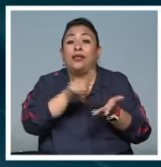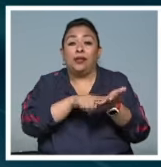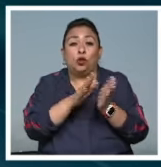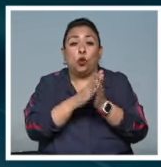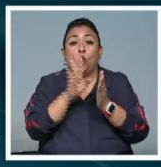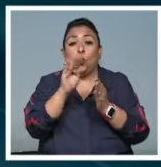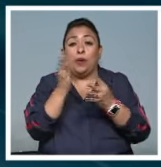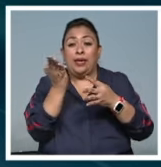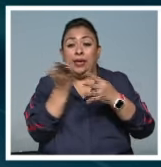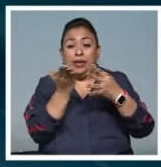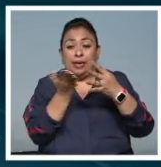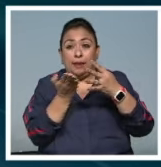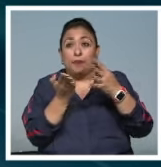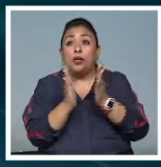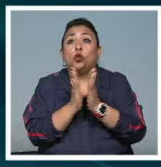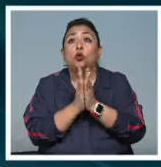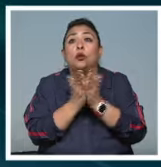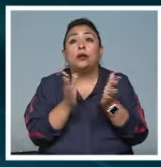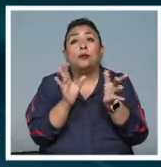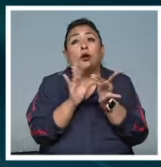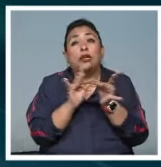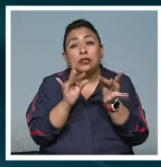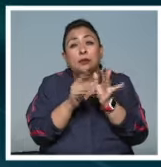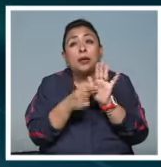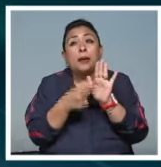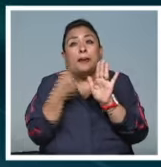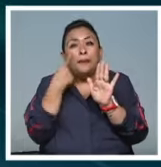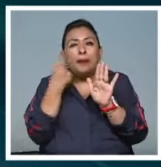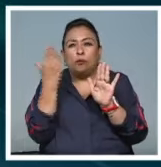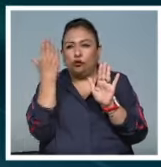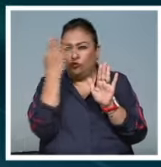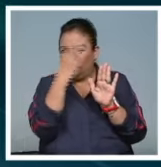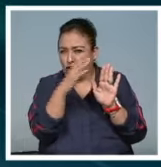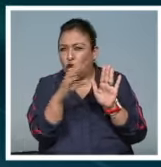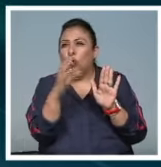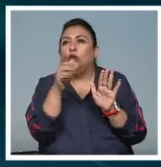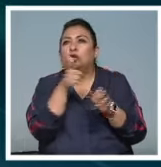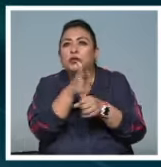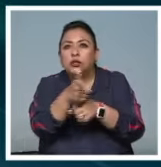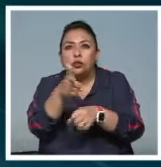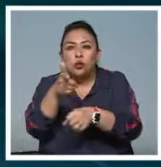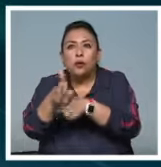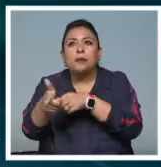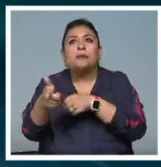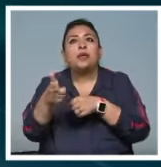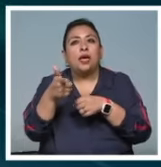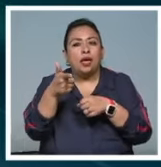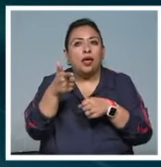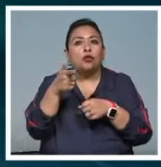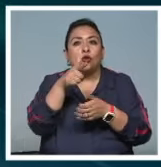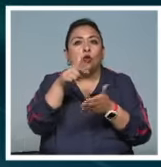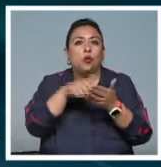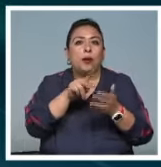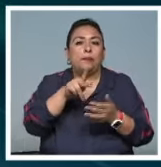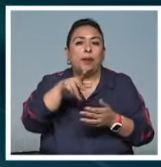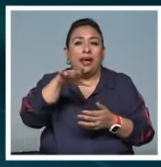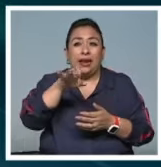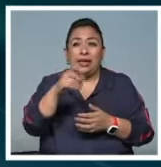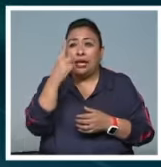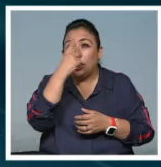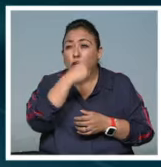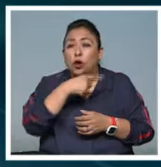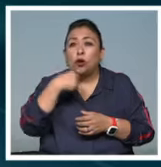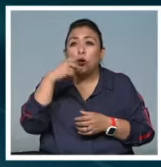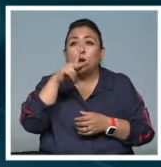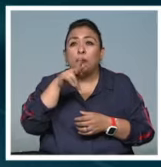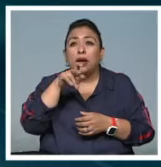9 capítulos, el libro relata y muestra algunas fotografías de los descubrimientos arqueológicos en Palenque, el rostro de